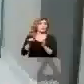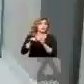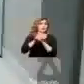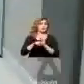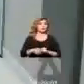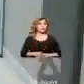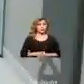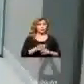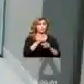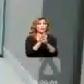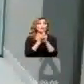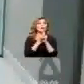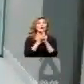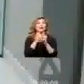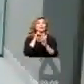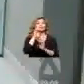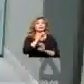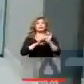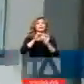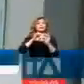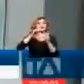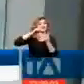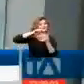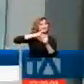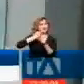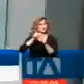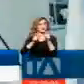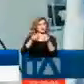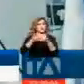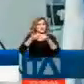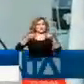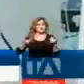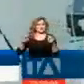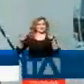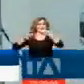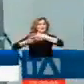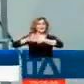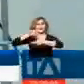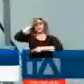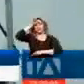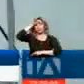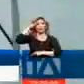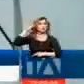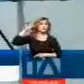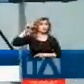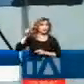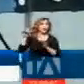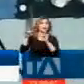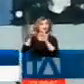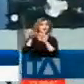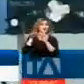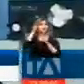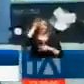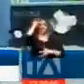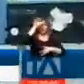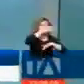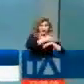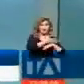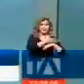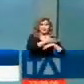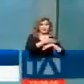resultó negativo. Los resultados de la prueba hecha al segundo paciente que se encuentra aislado en una casa de salud en Cuenca y que sí tuvo contacto con la